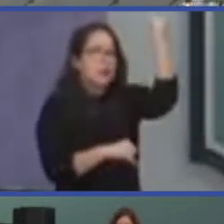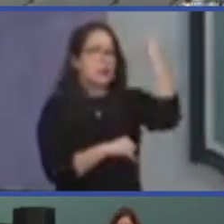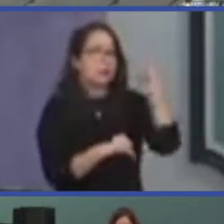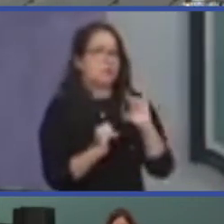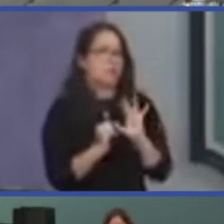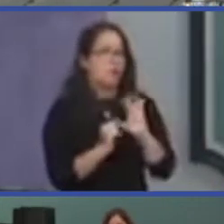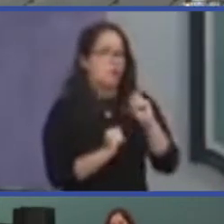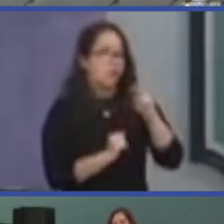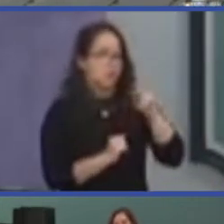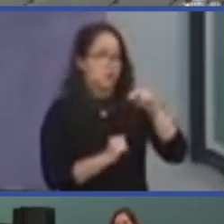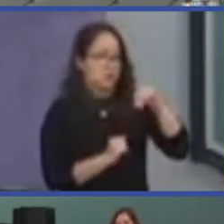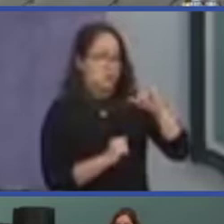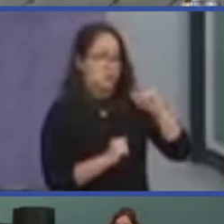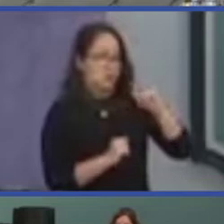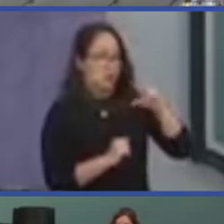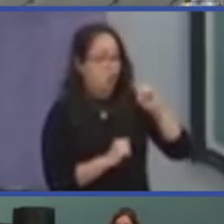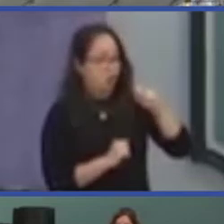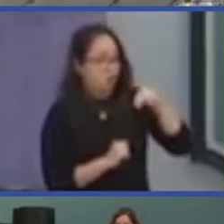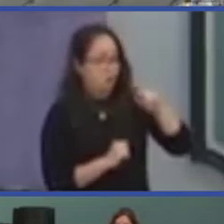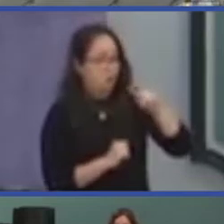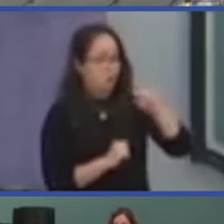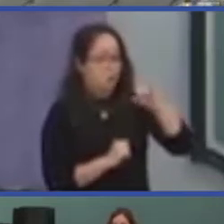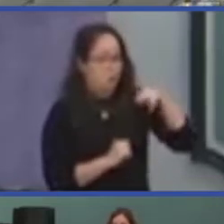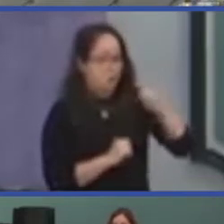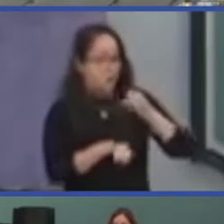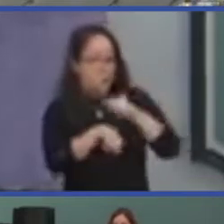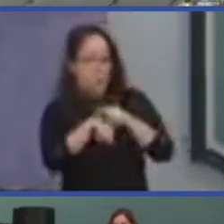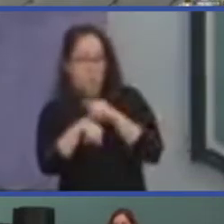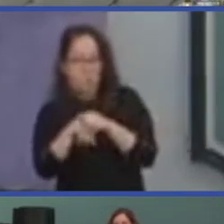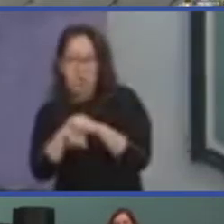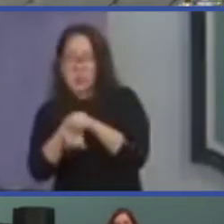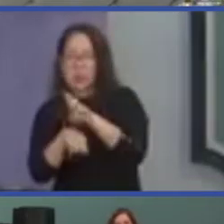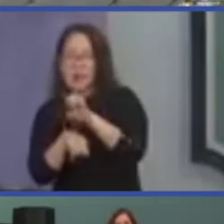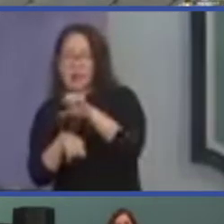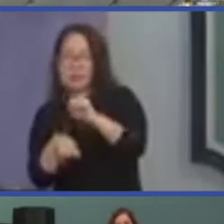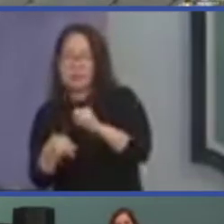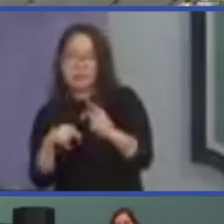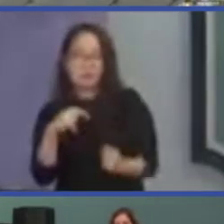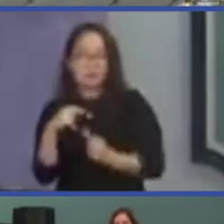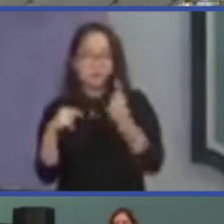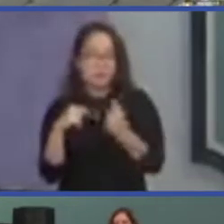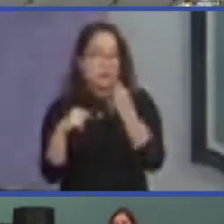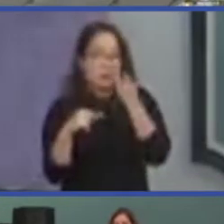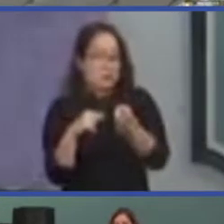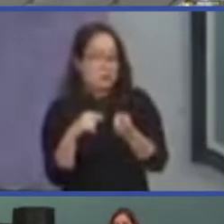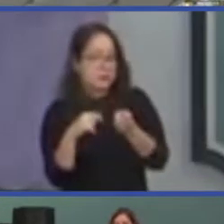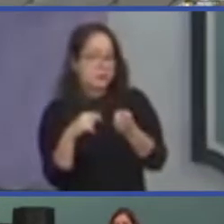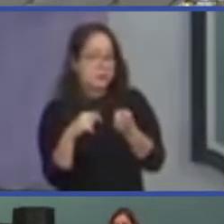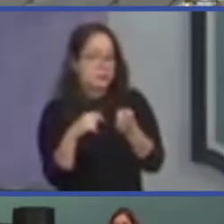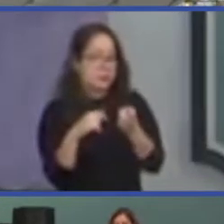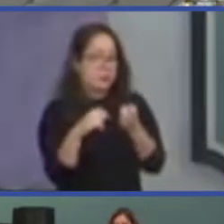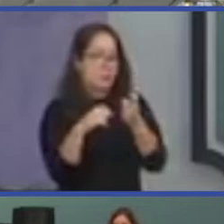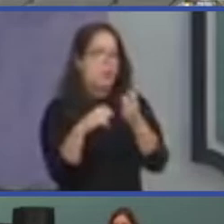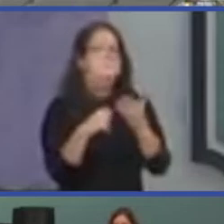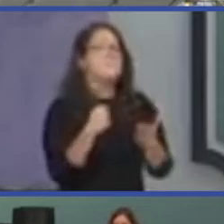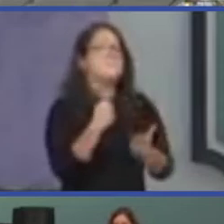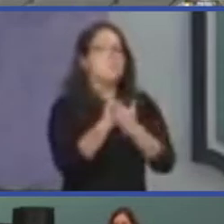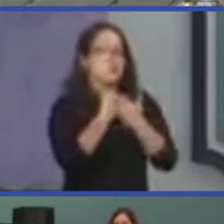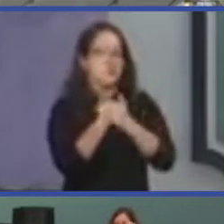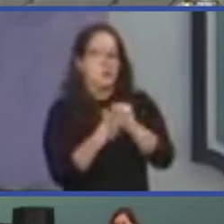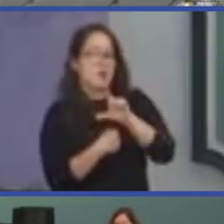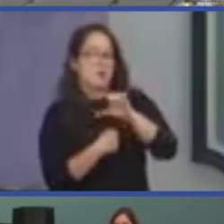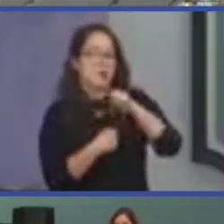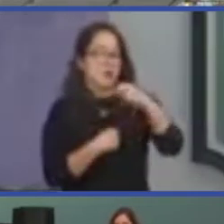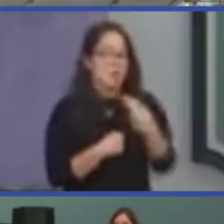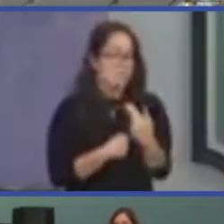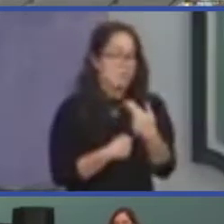número de los números reales es infinito de los números reales es el siguiente Aleph Aleph 1 en realidad